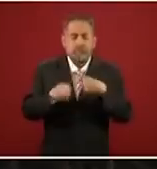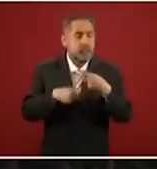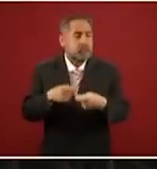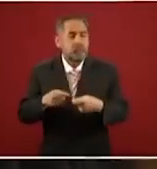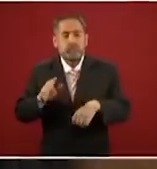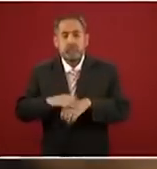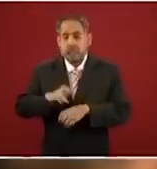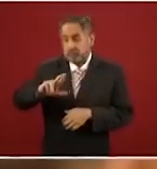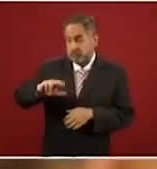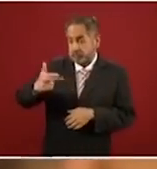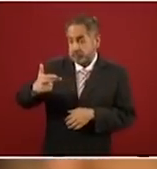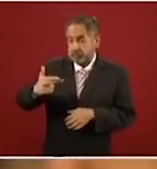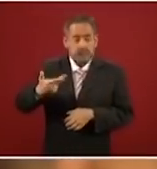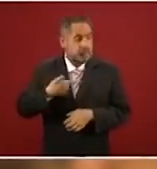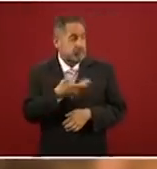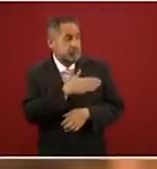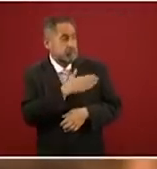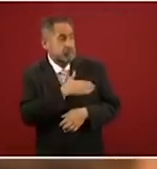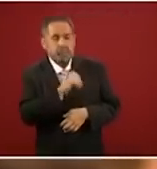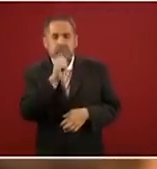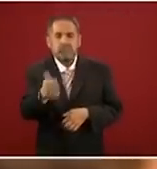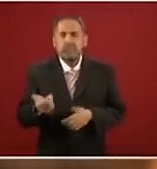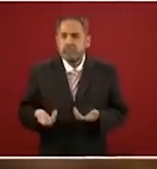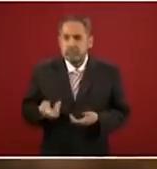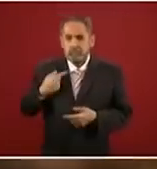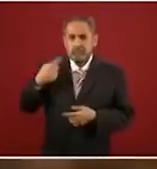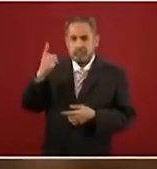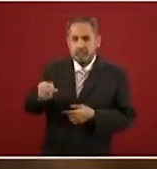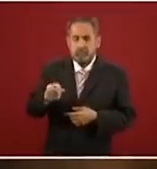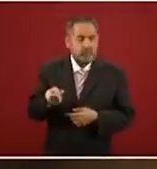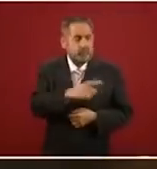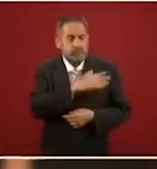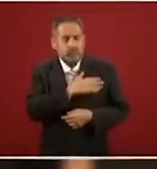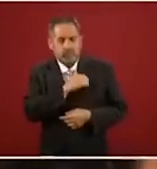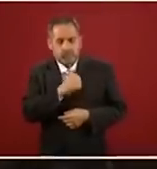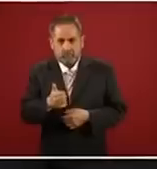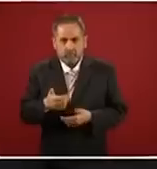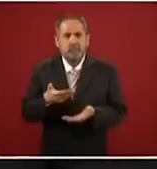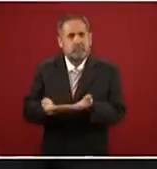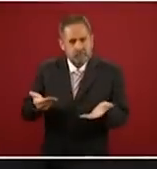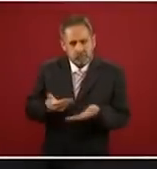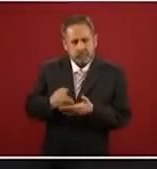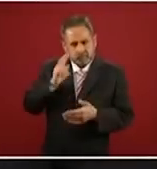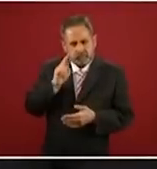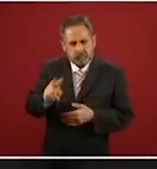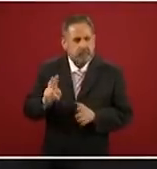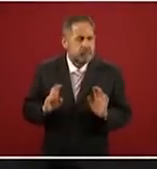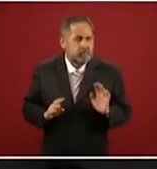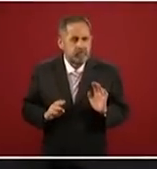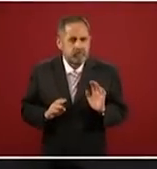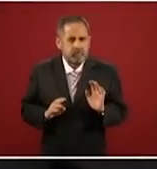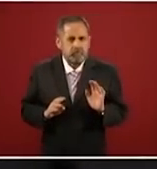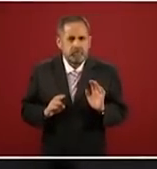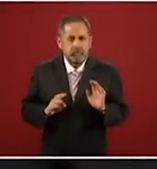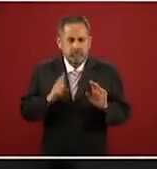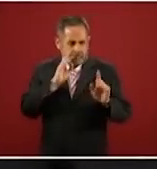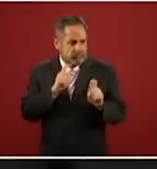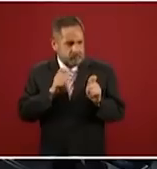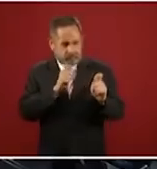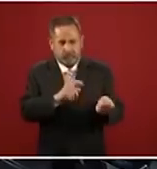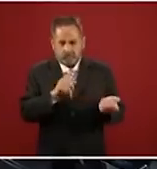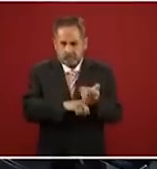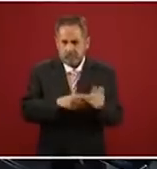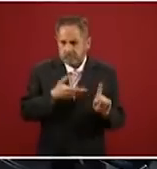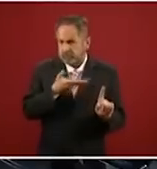humanos no lo ha llamado el dio la orden y no lo han llamado bueno vamos a ver ahora este si le corresponde